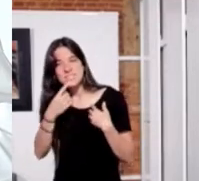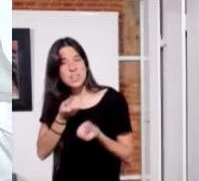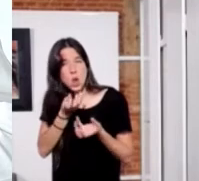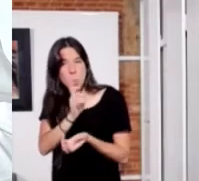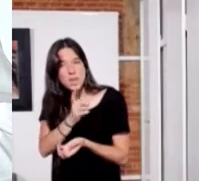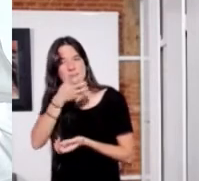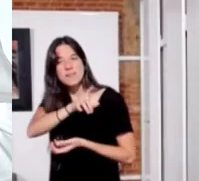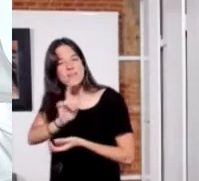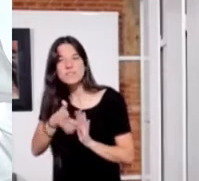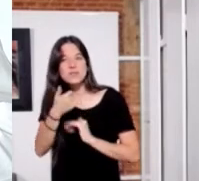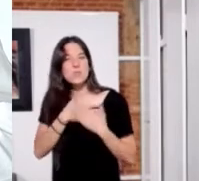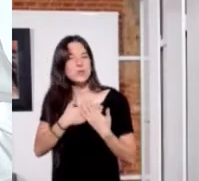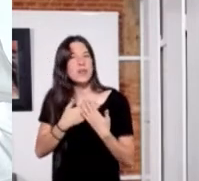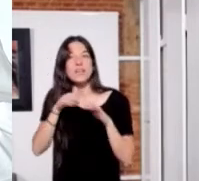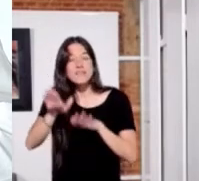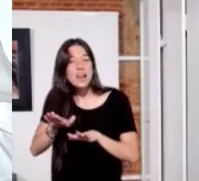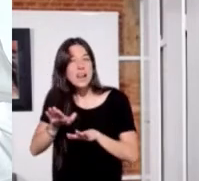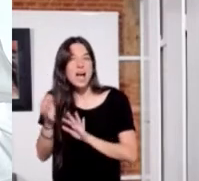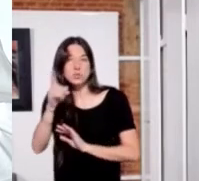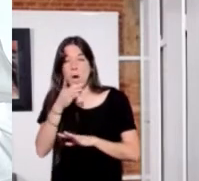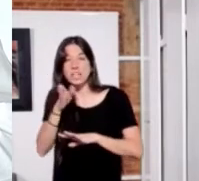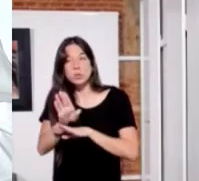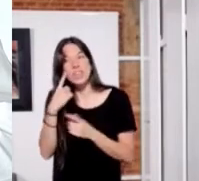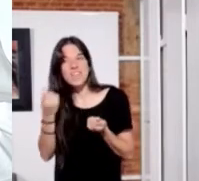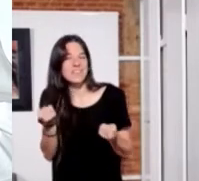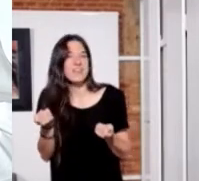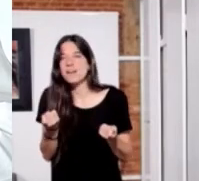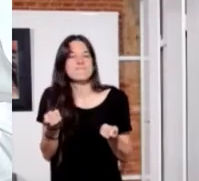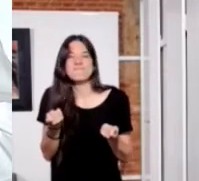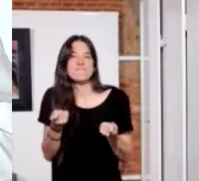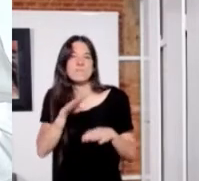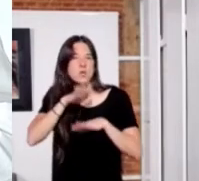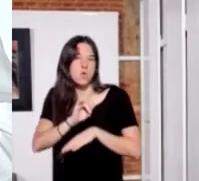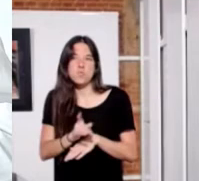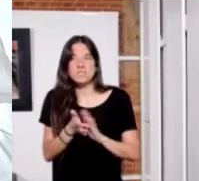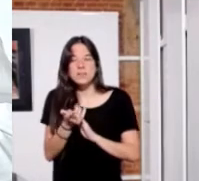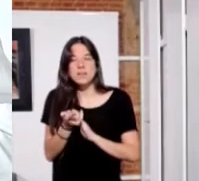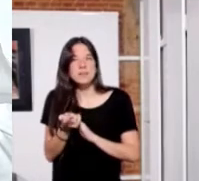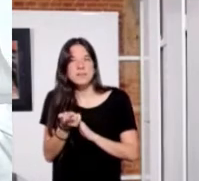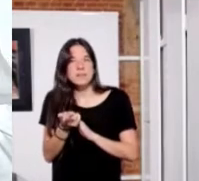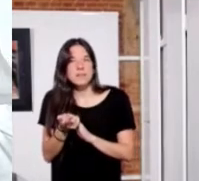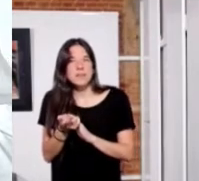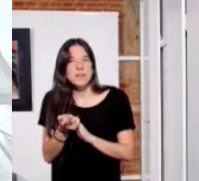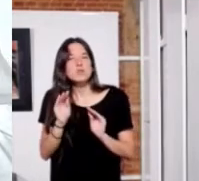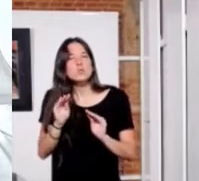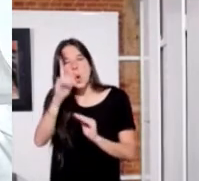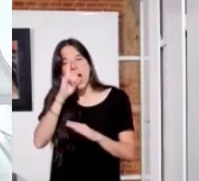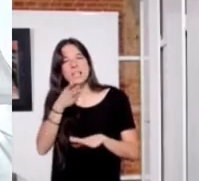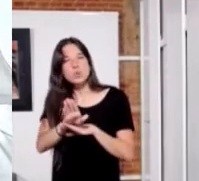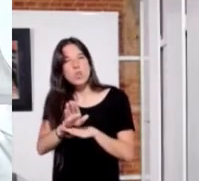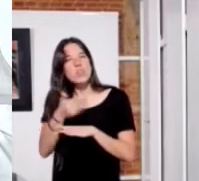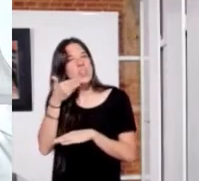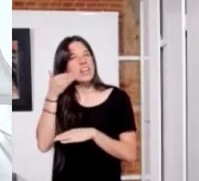está siendo fiel a su actitud de vigía. En definitiva, no está siendo fiel a su actitud de